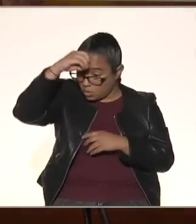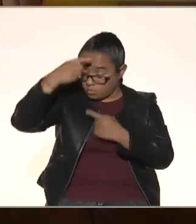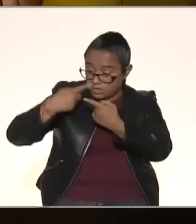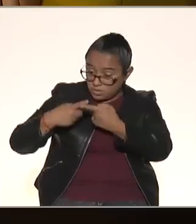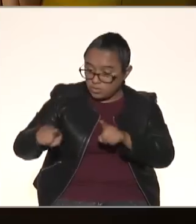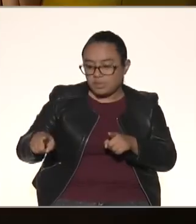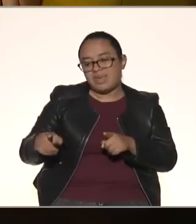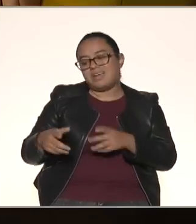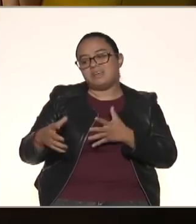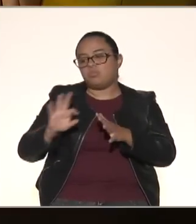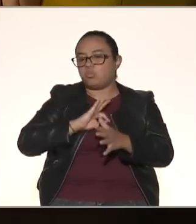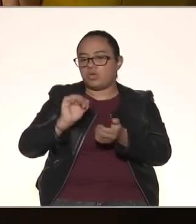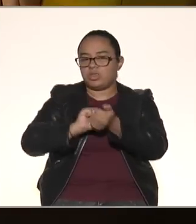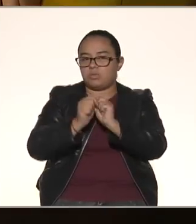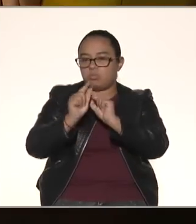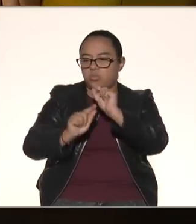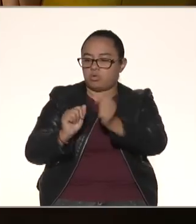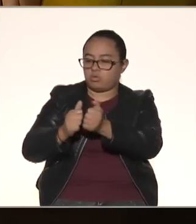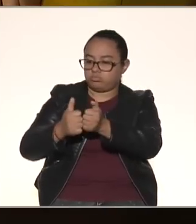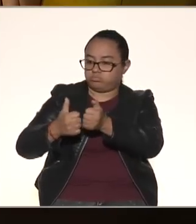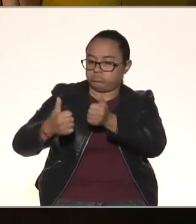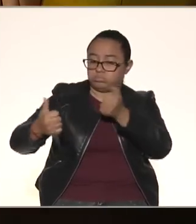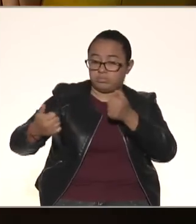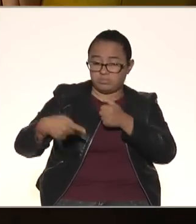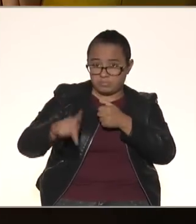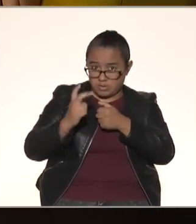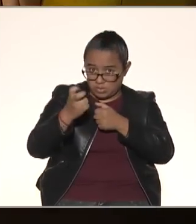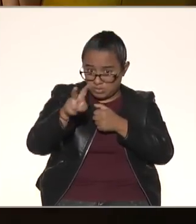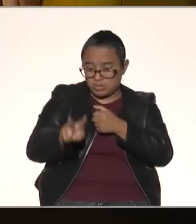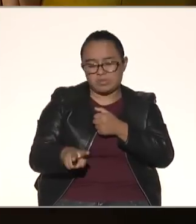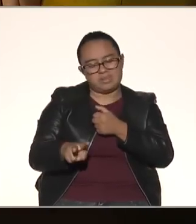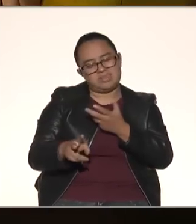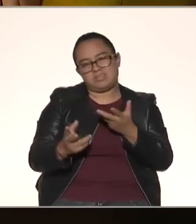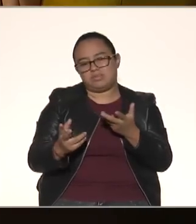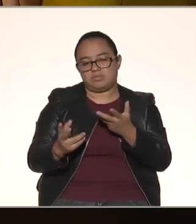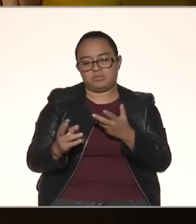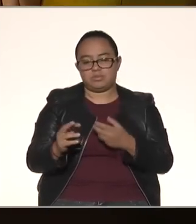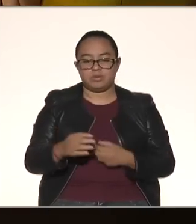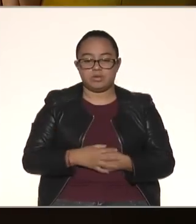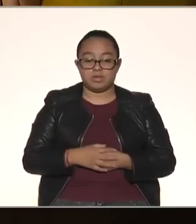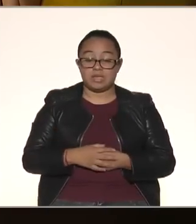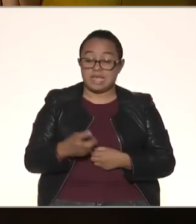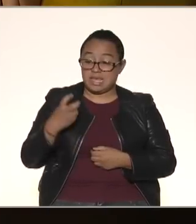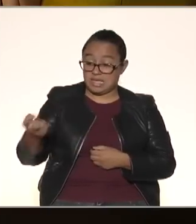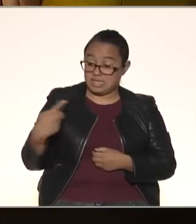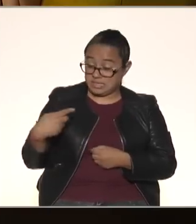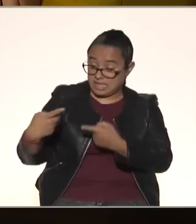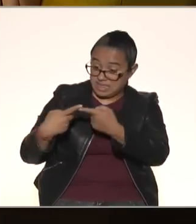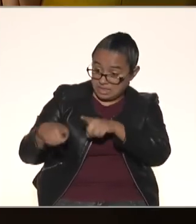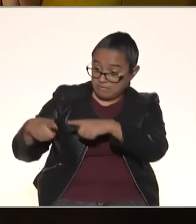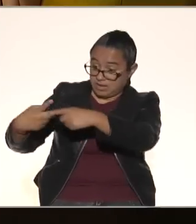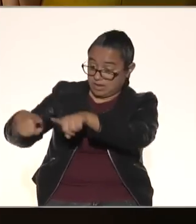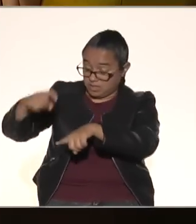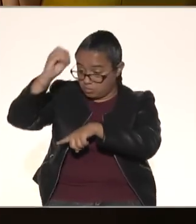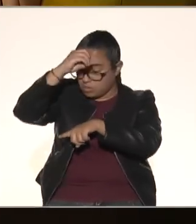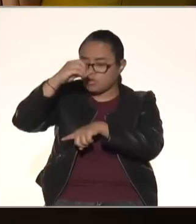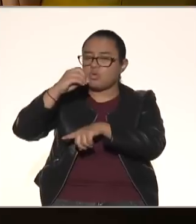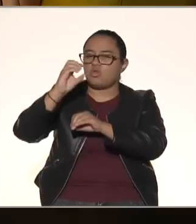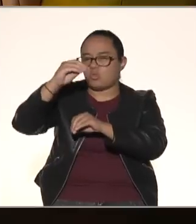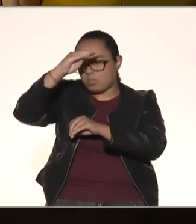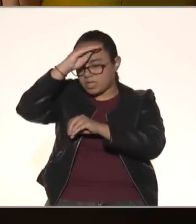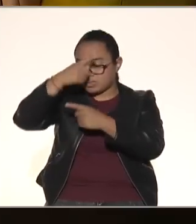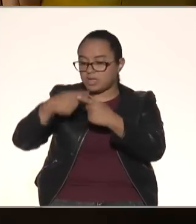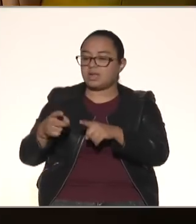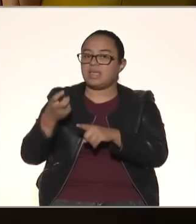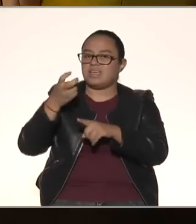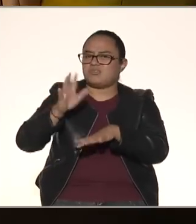alejar, pero puede ser todo lo contrario, ¿no? La diferencia nos enriquece, tenemos que aprenderla a ver, a